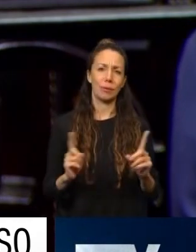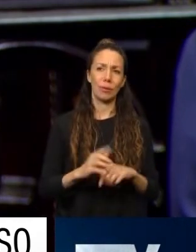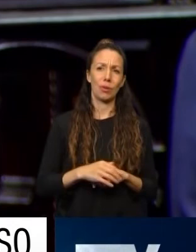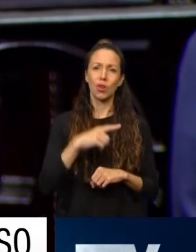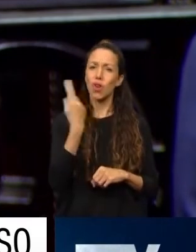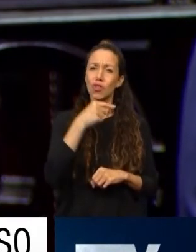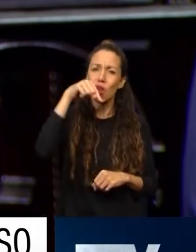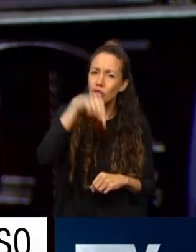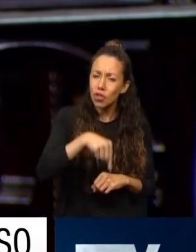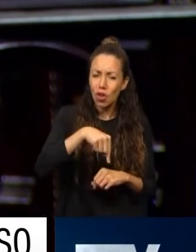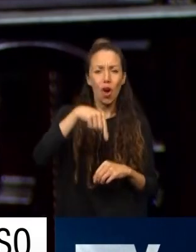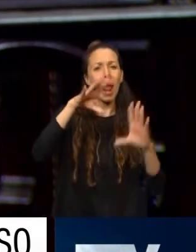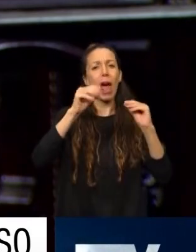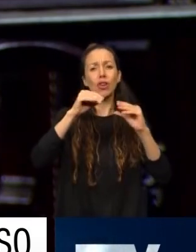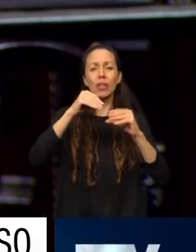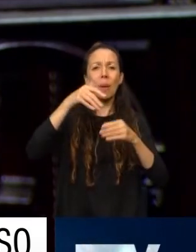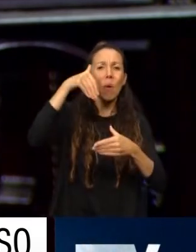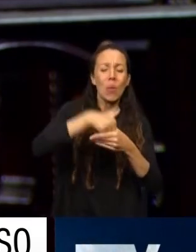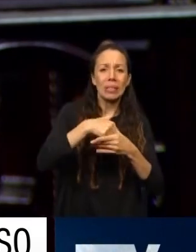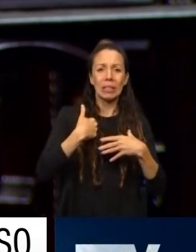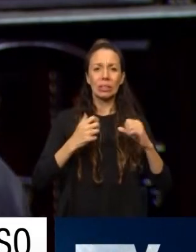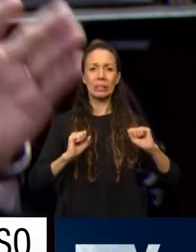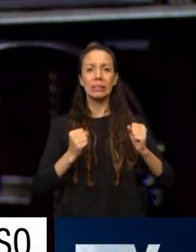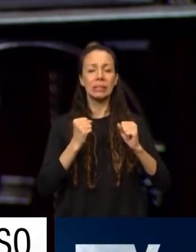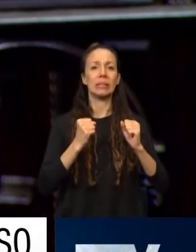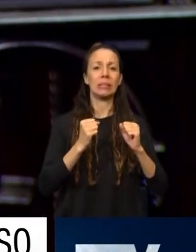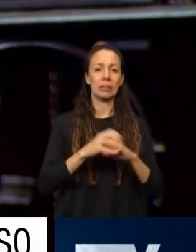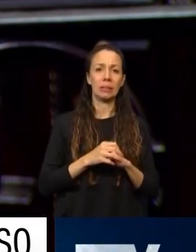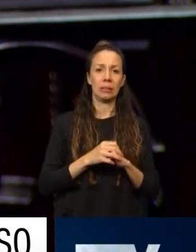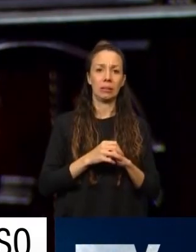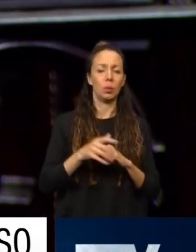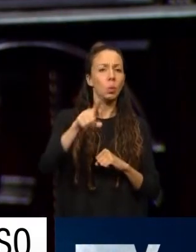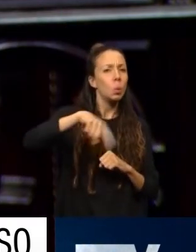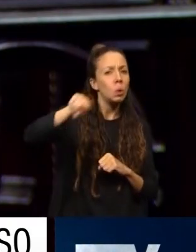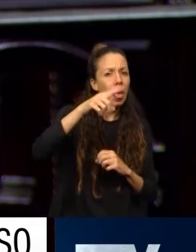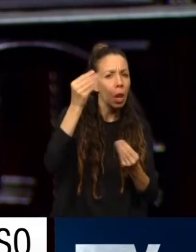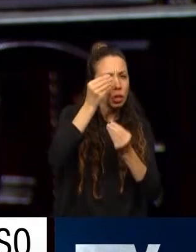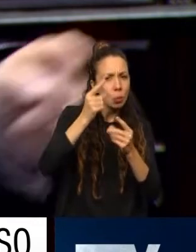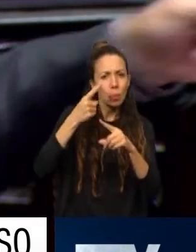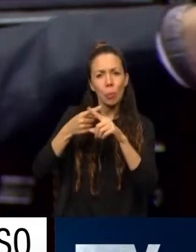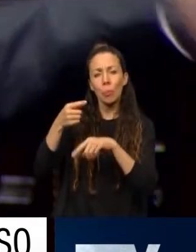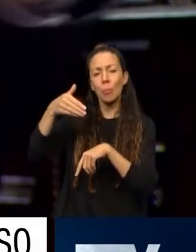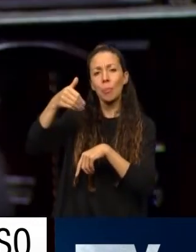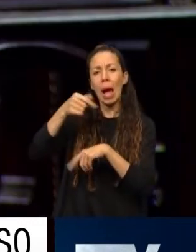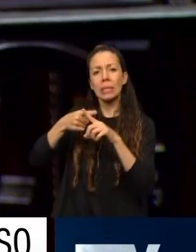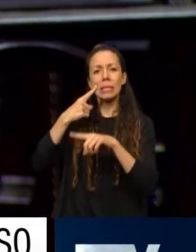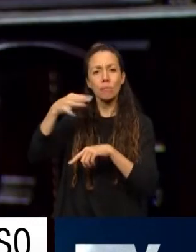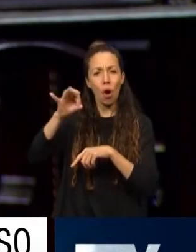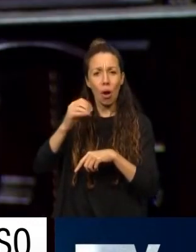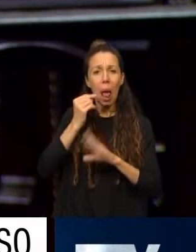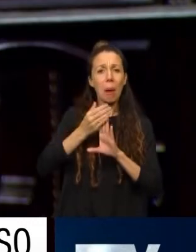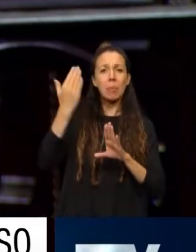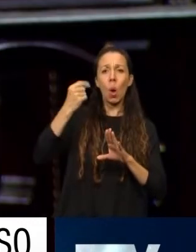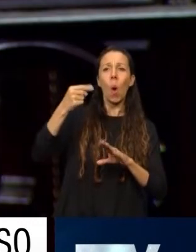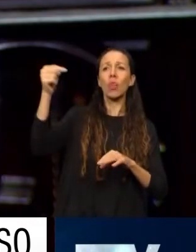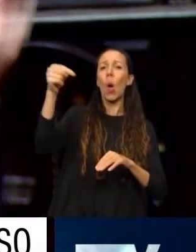noche. Y ustedes no se preocupen por Máximo. La vez pasada cuando vino Máximo